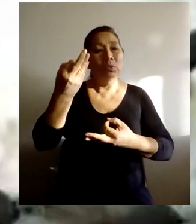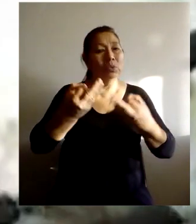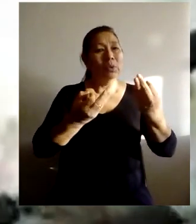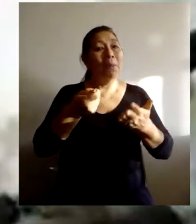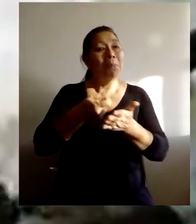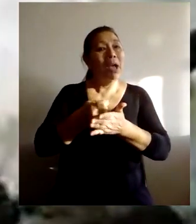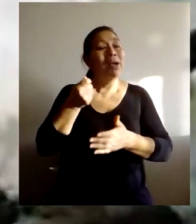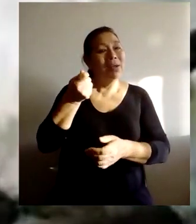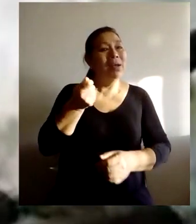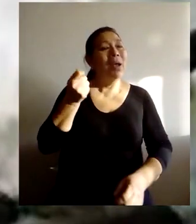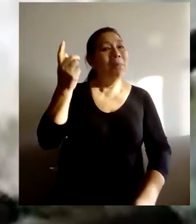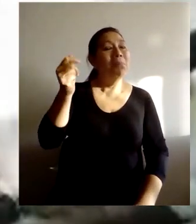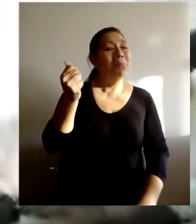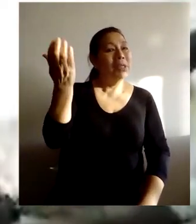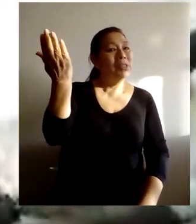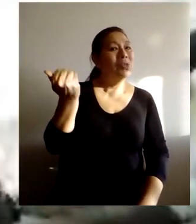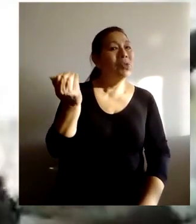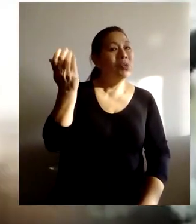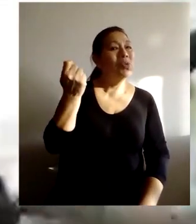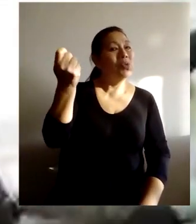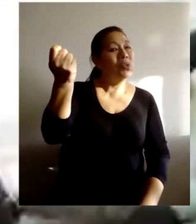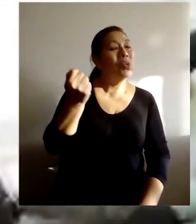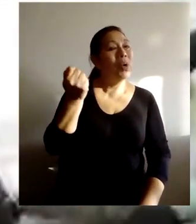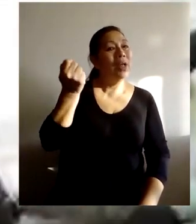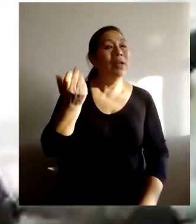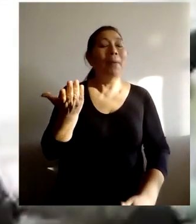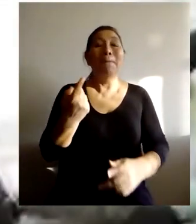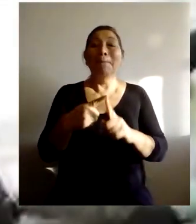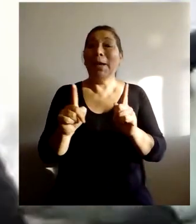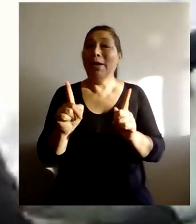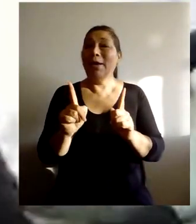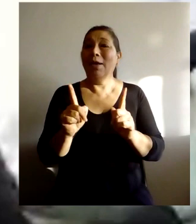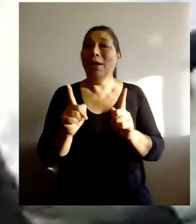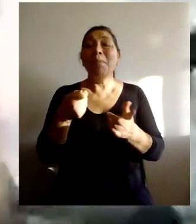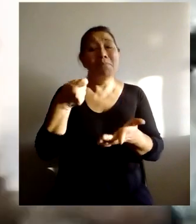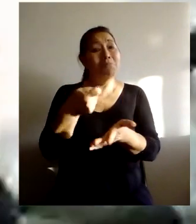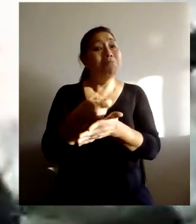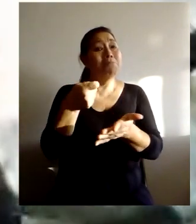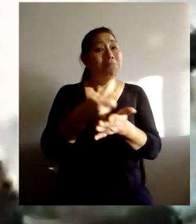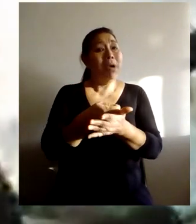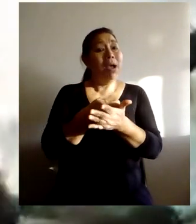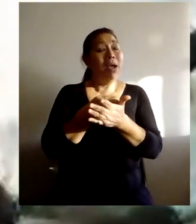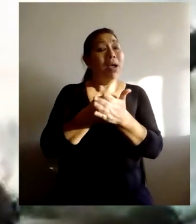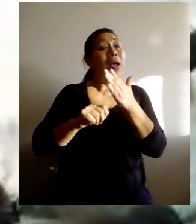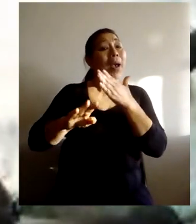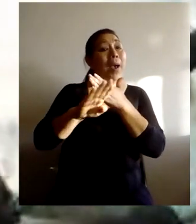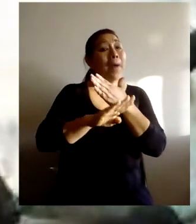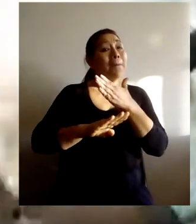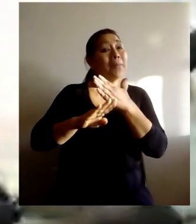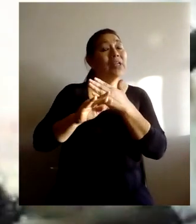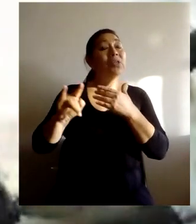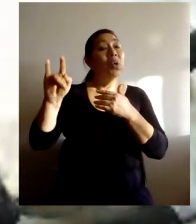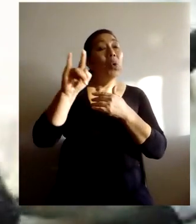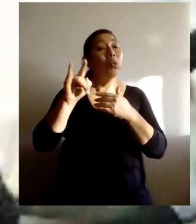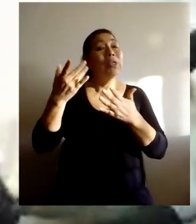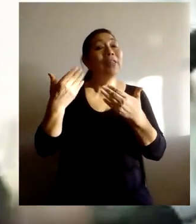el cálculo de su renta vitalicia, ya que señala que para la remuneración base que se debió usar,